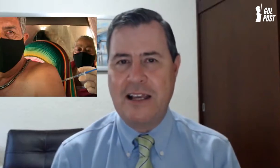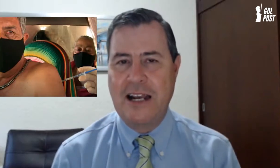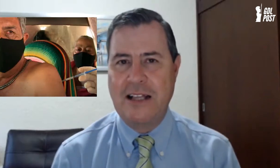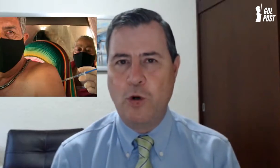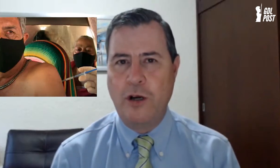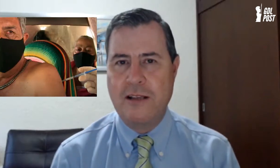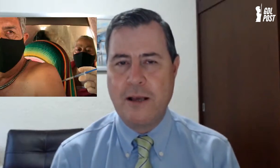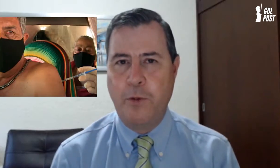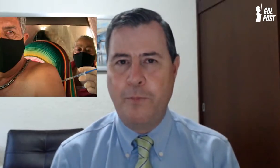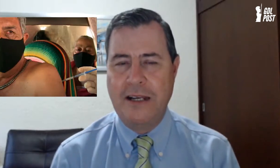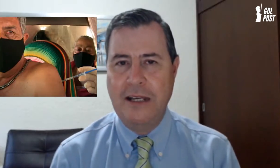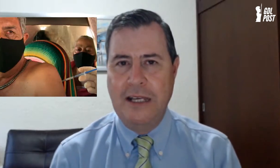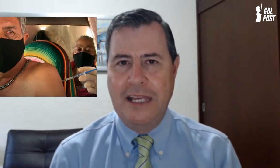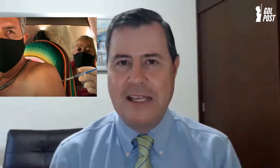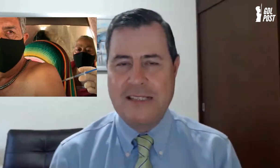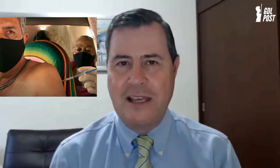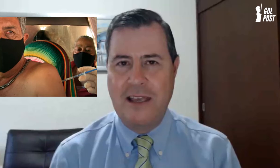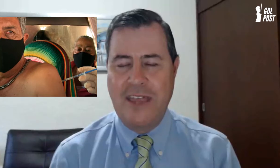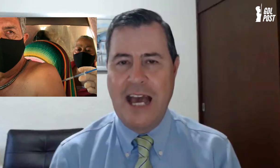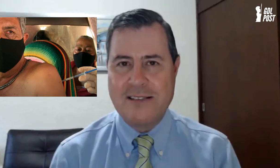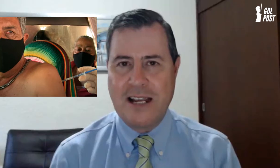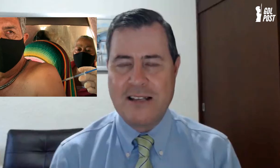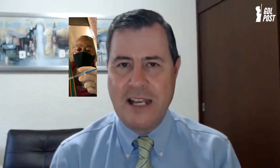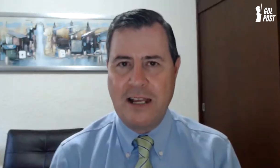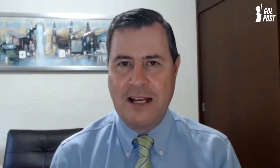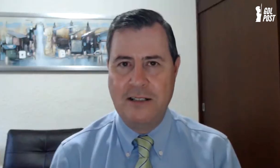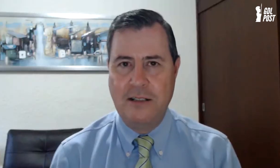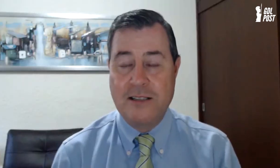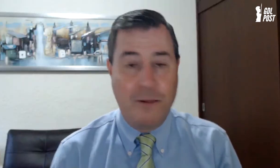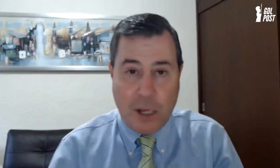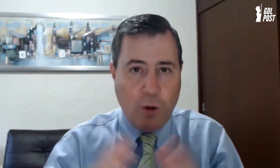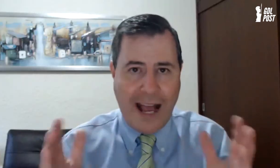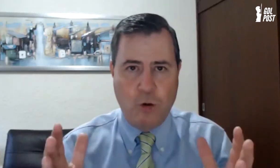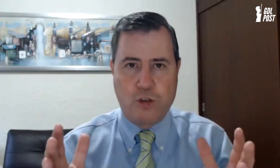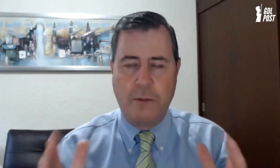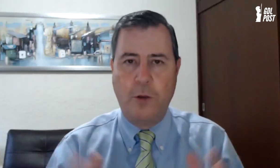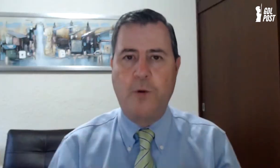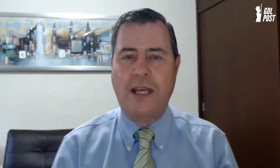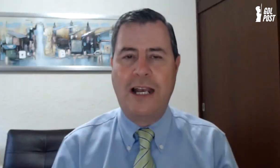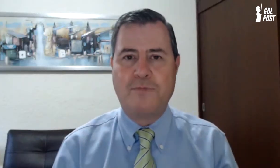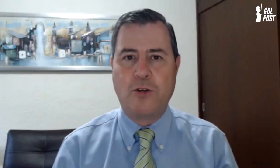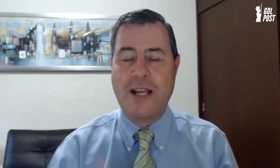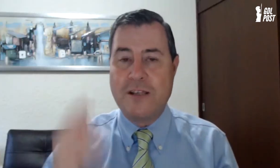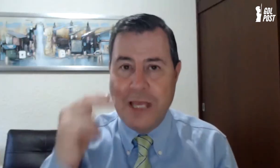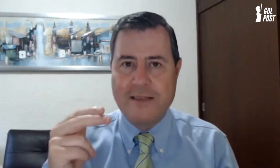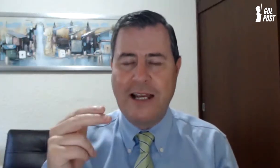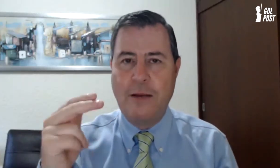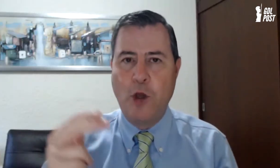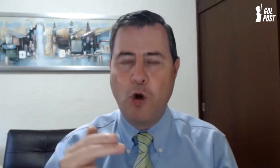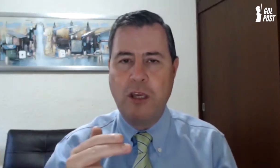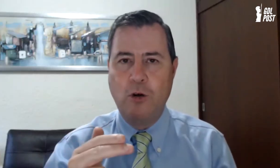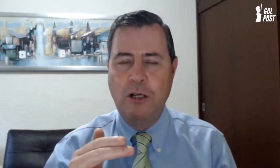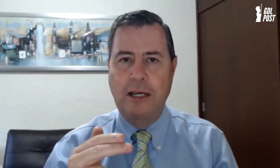está generando en Zapopan, es de AstraZeneca. Se va a hacer un caos, primero porque las personas piensan